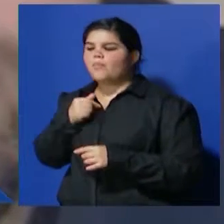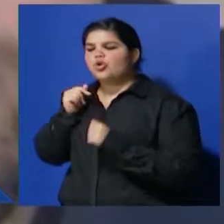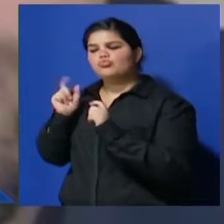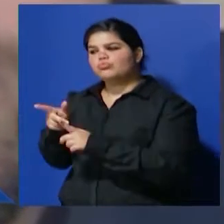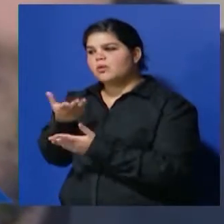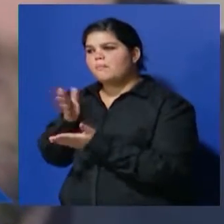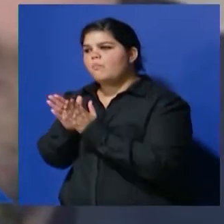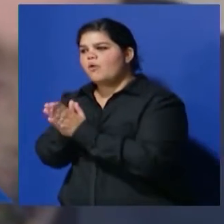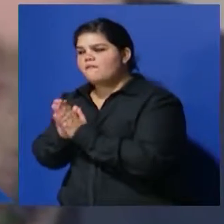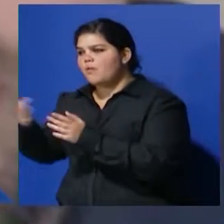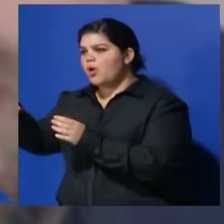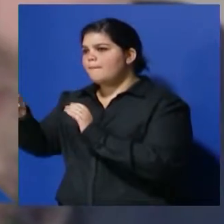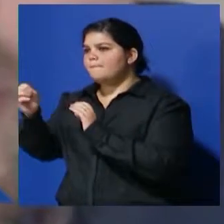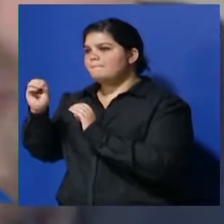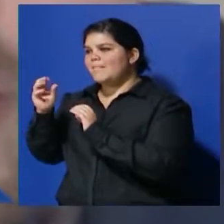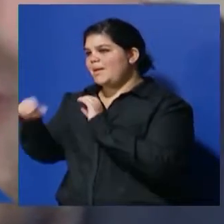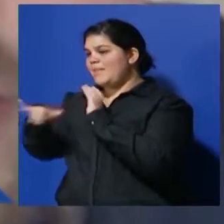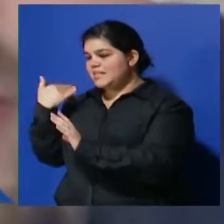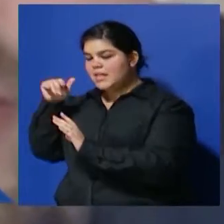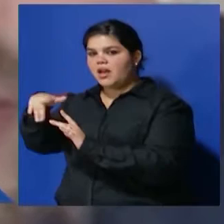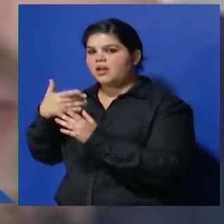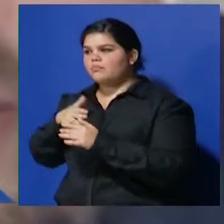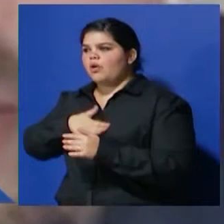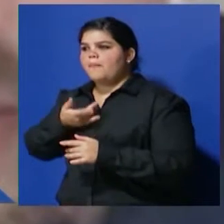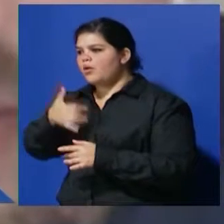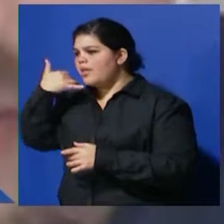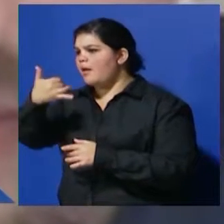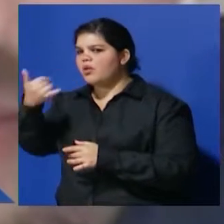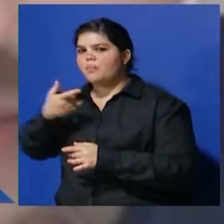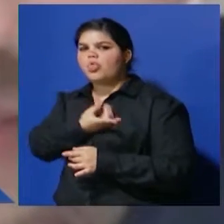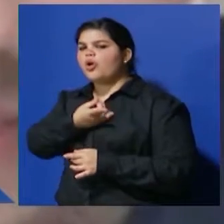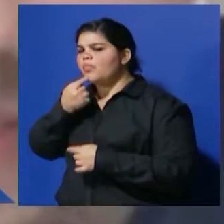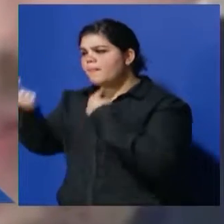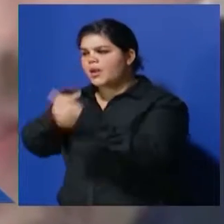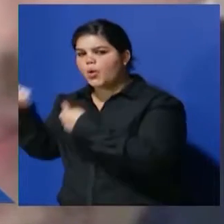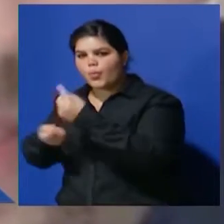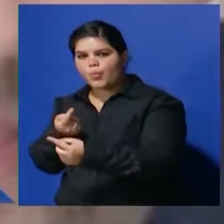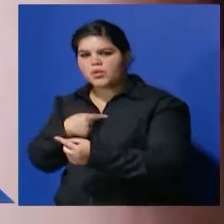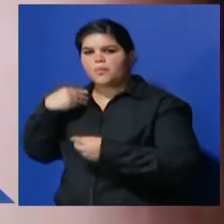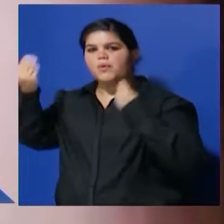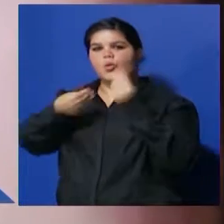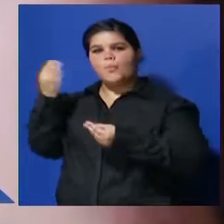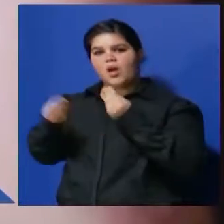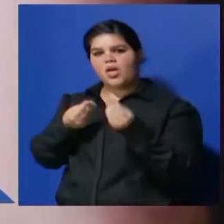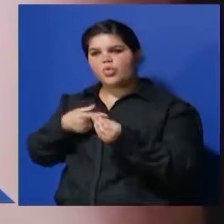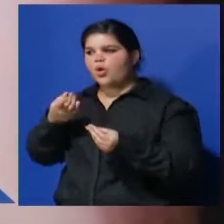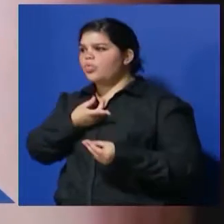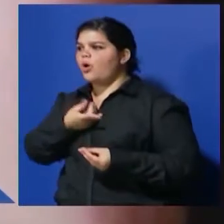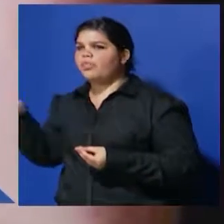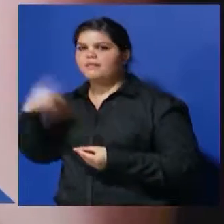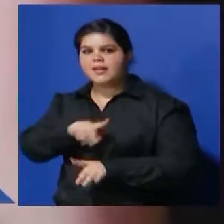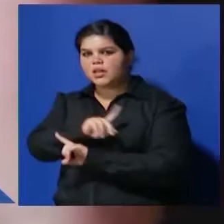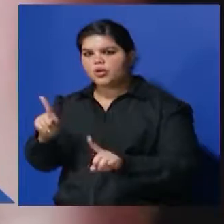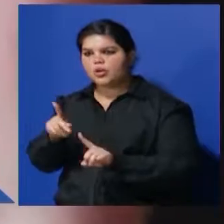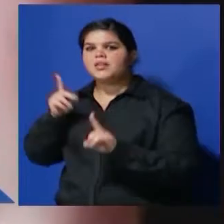mensajito cuando llegues, por favor te llamo, por amor te llamo a cualquier hora para preguntarte a dónde estás porque estoy preocupado que todavía no has llegado, y por amor te